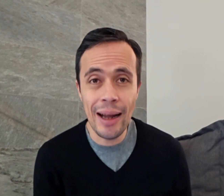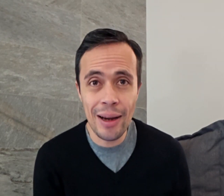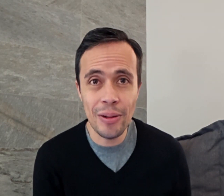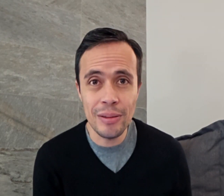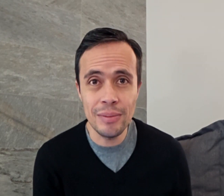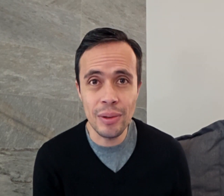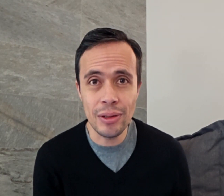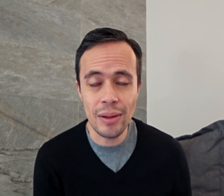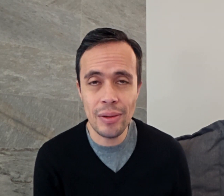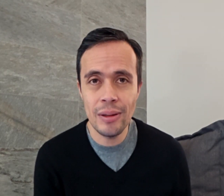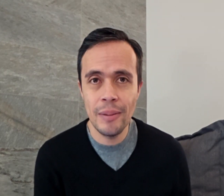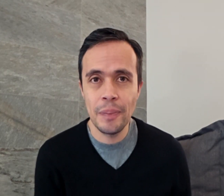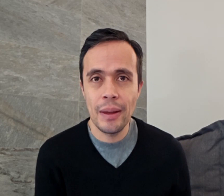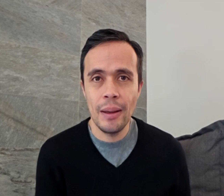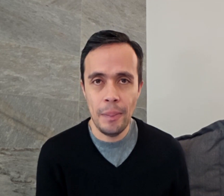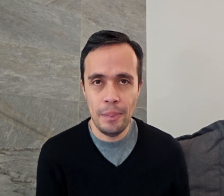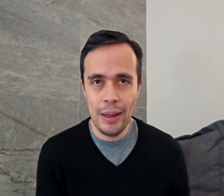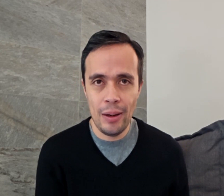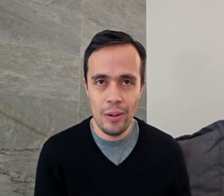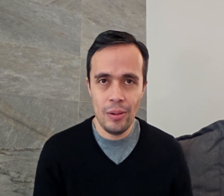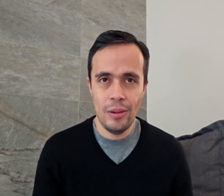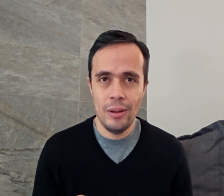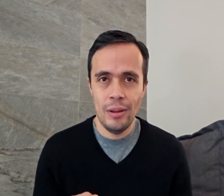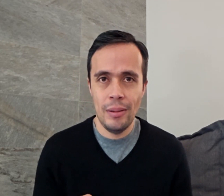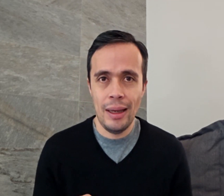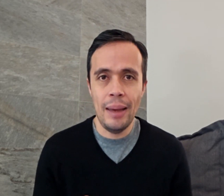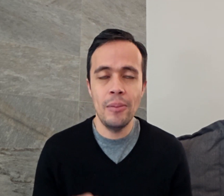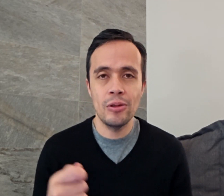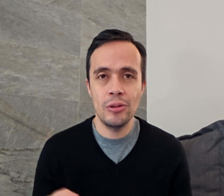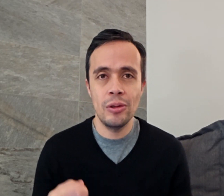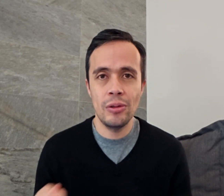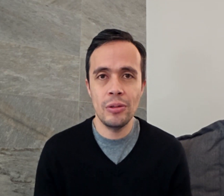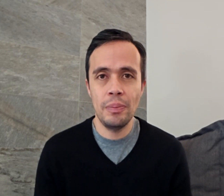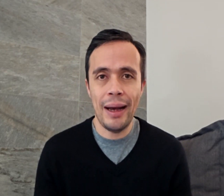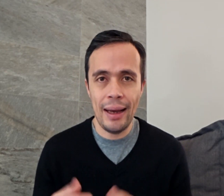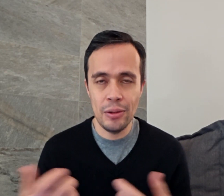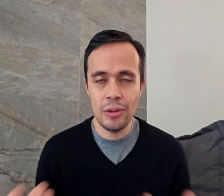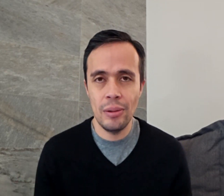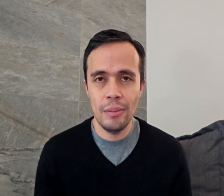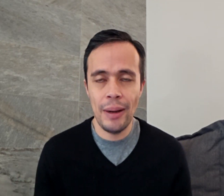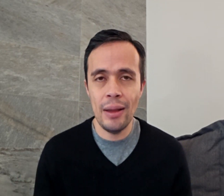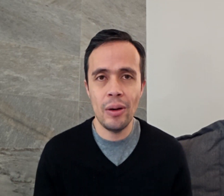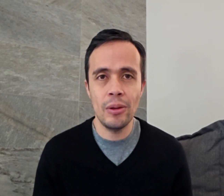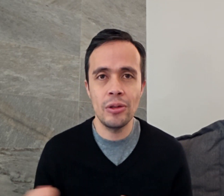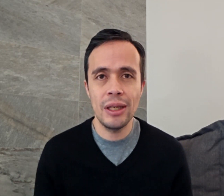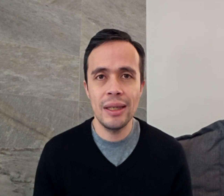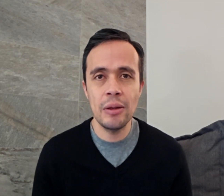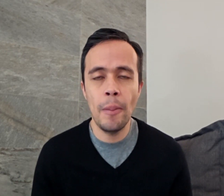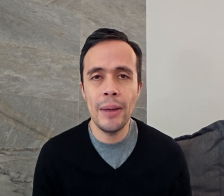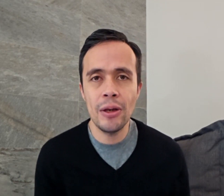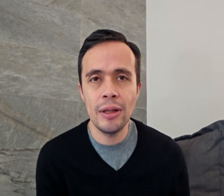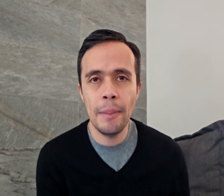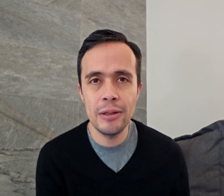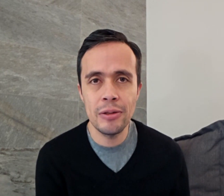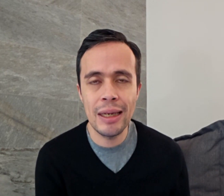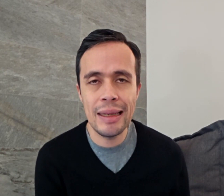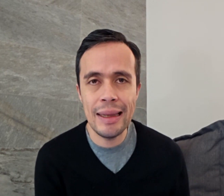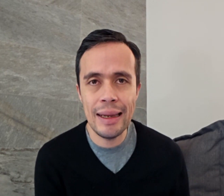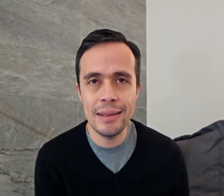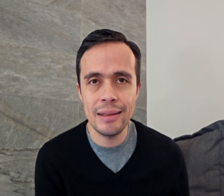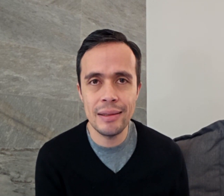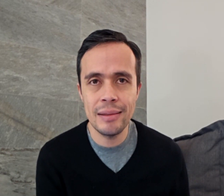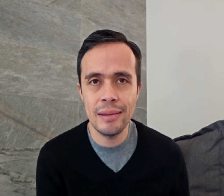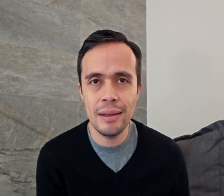rescate bancario, por cierto, pero hemos nosotros pagado como sociedad 1 billón de pesos